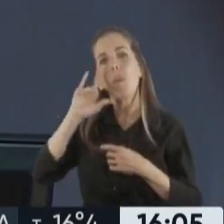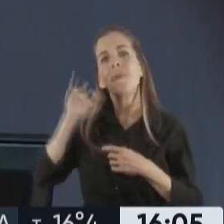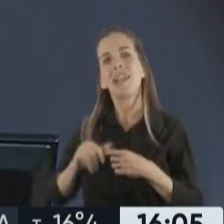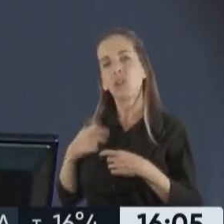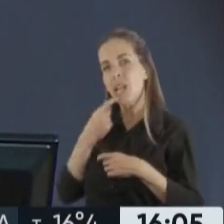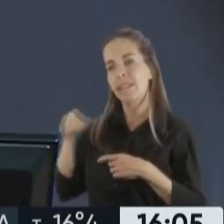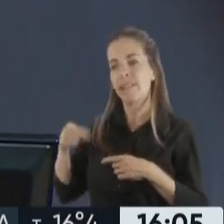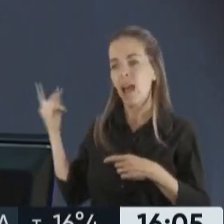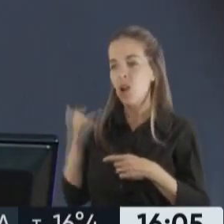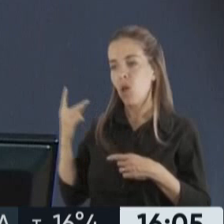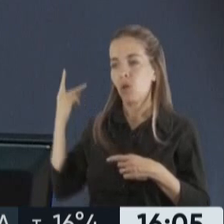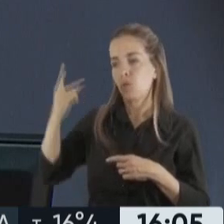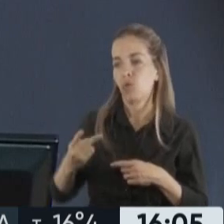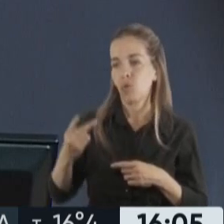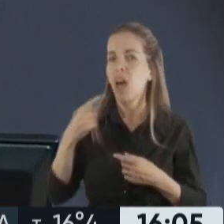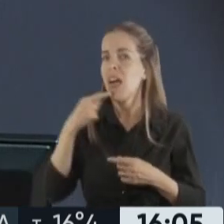ir a decir que estamos